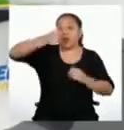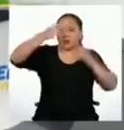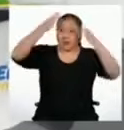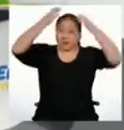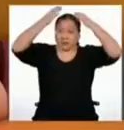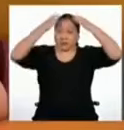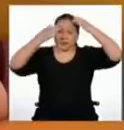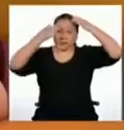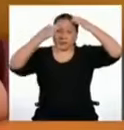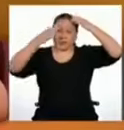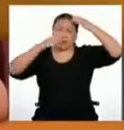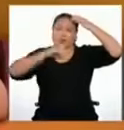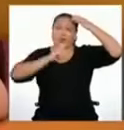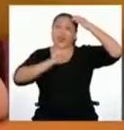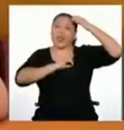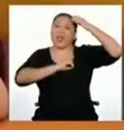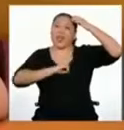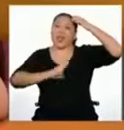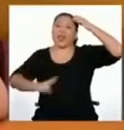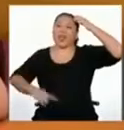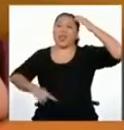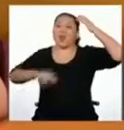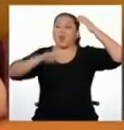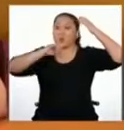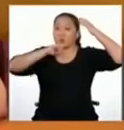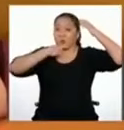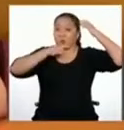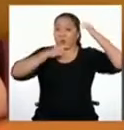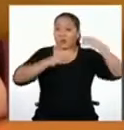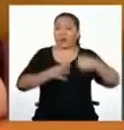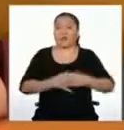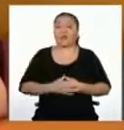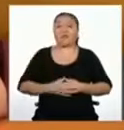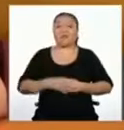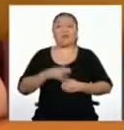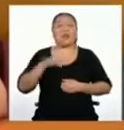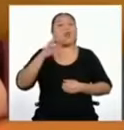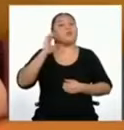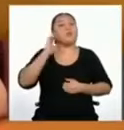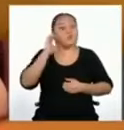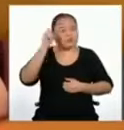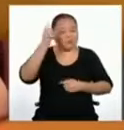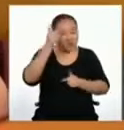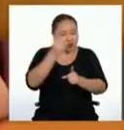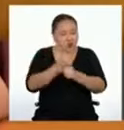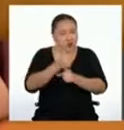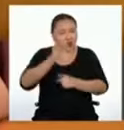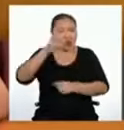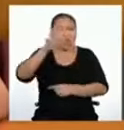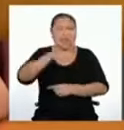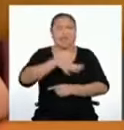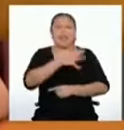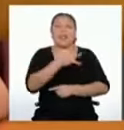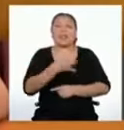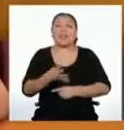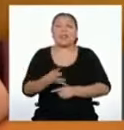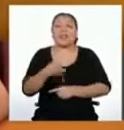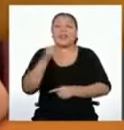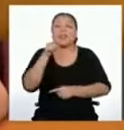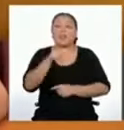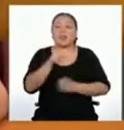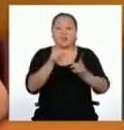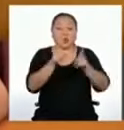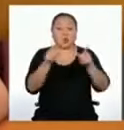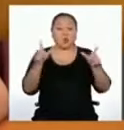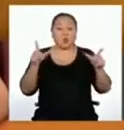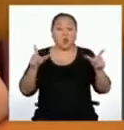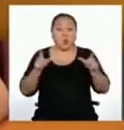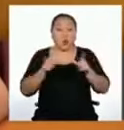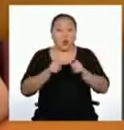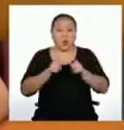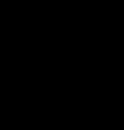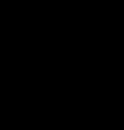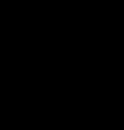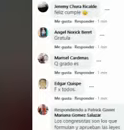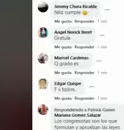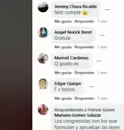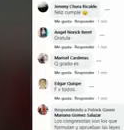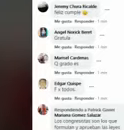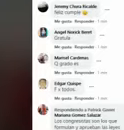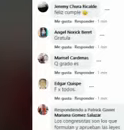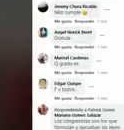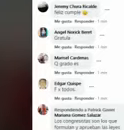reina, ¿verdad? Efectivamente. Inglaterra es una de las monarquías que quedan